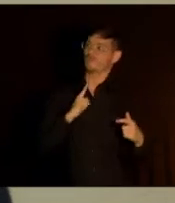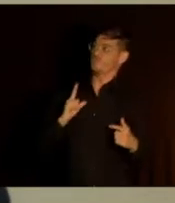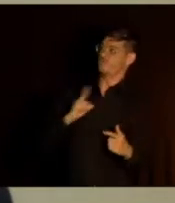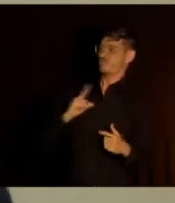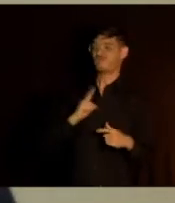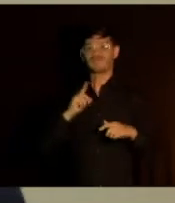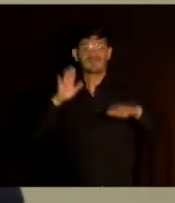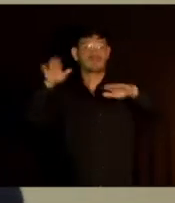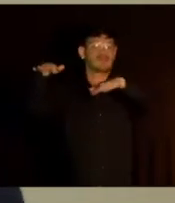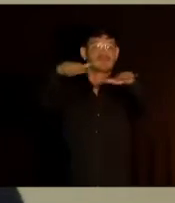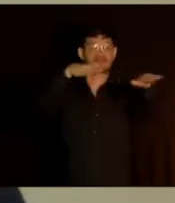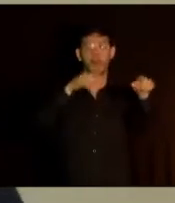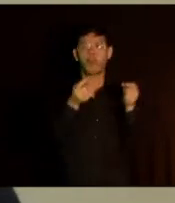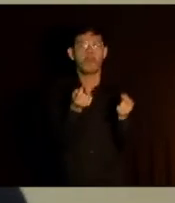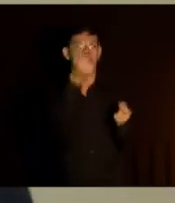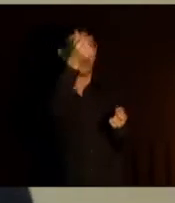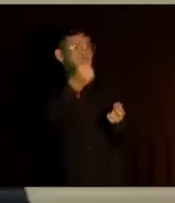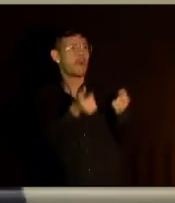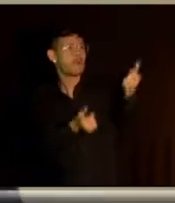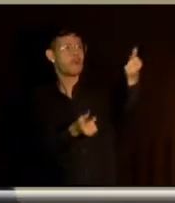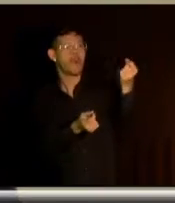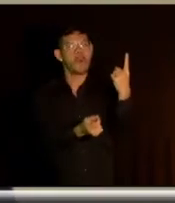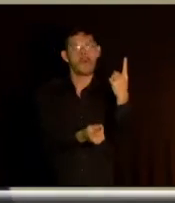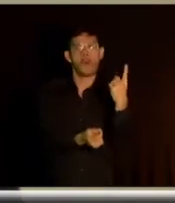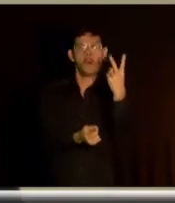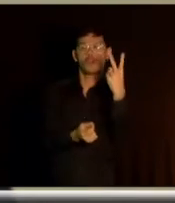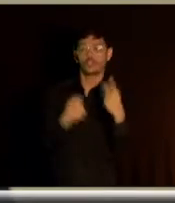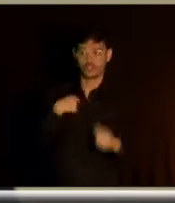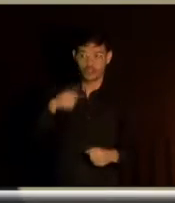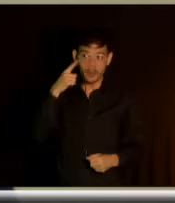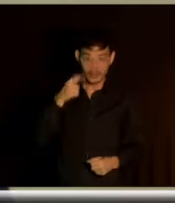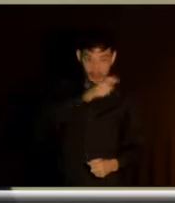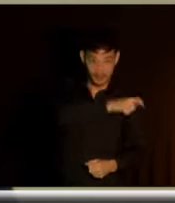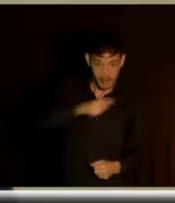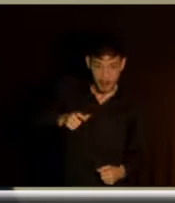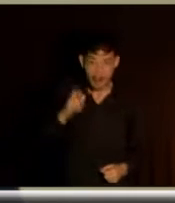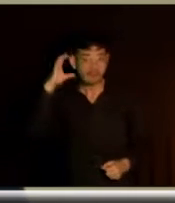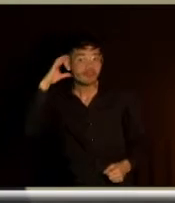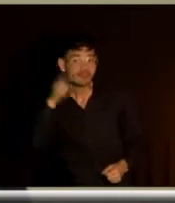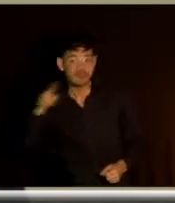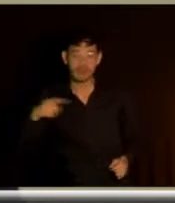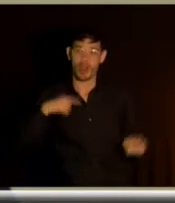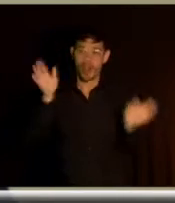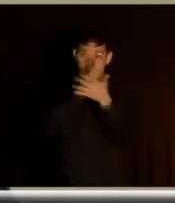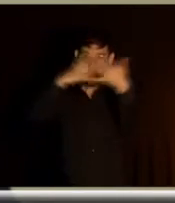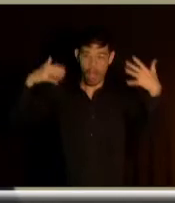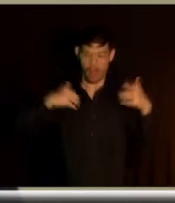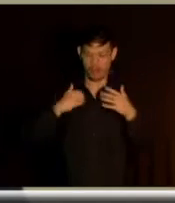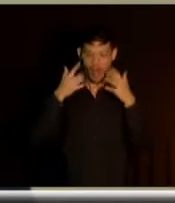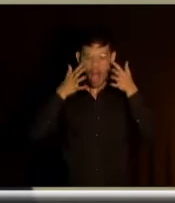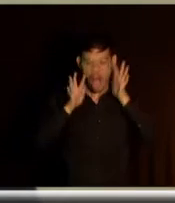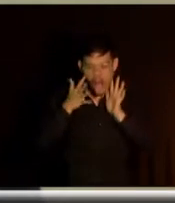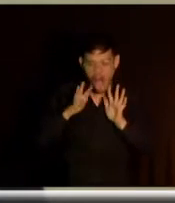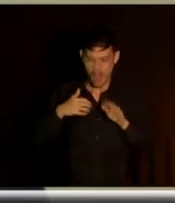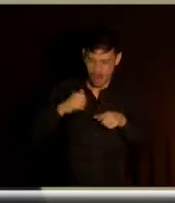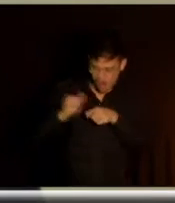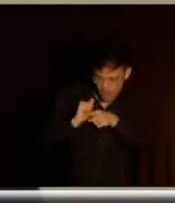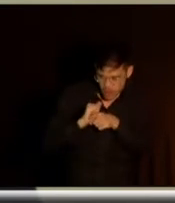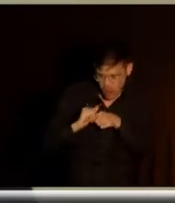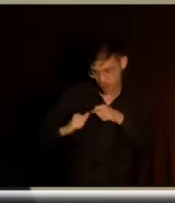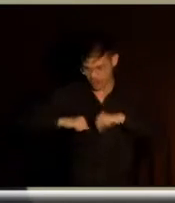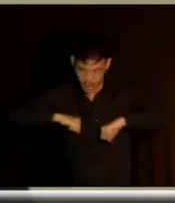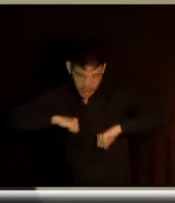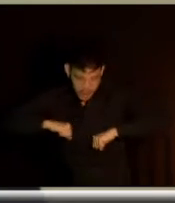al atleta que está trasnochando y sudando y entrenando, lo único que le